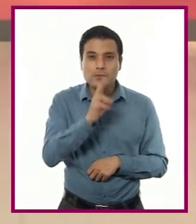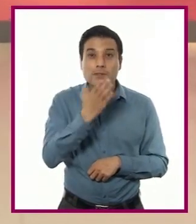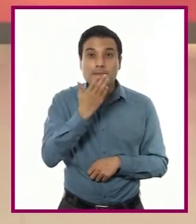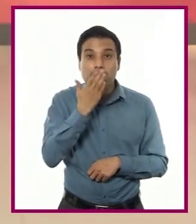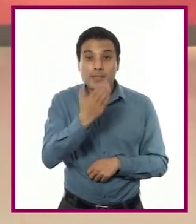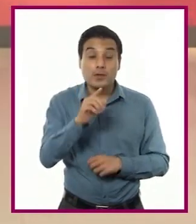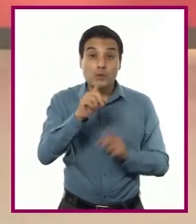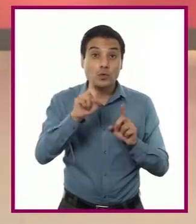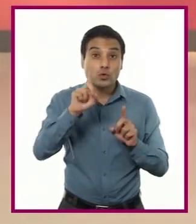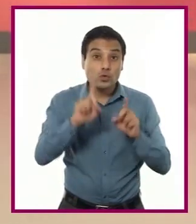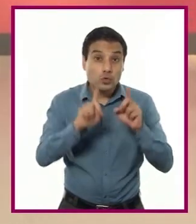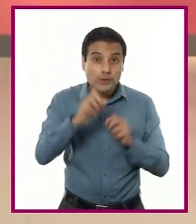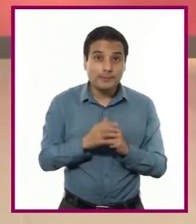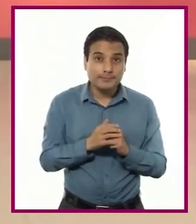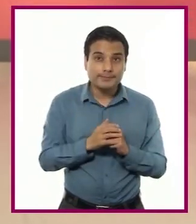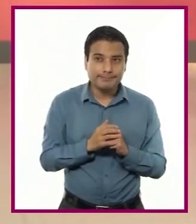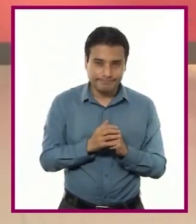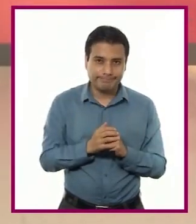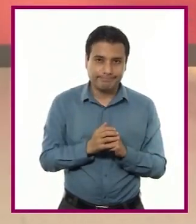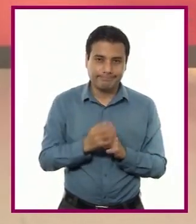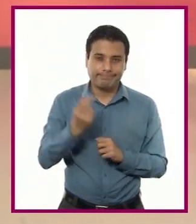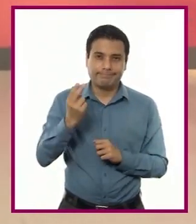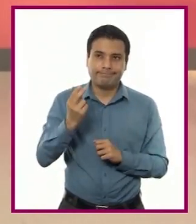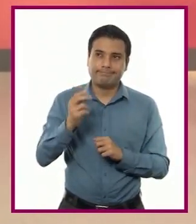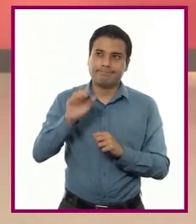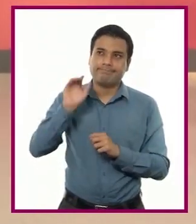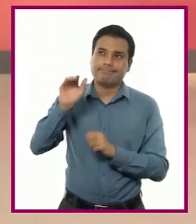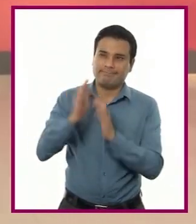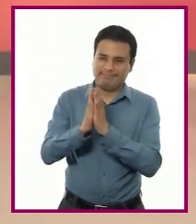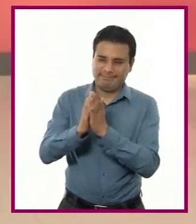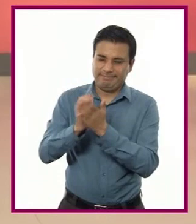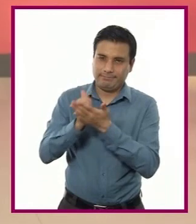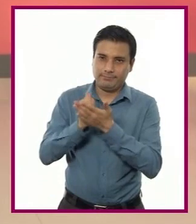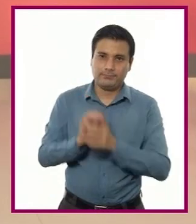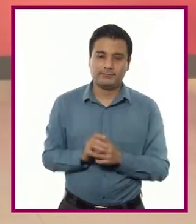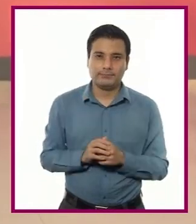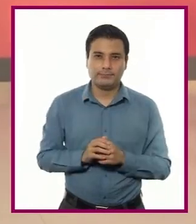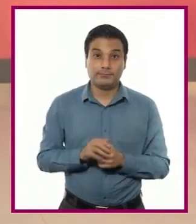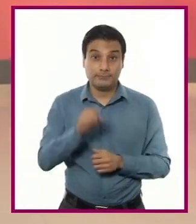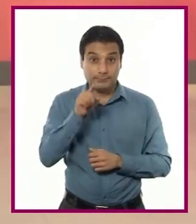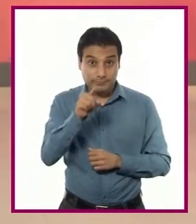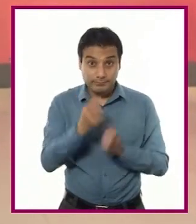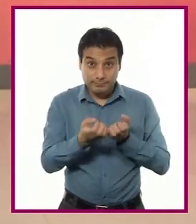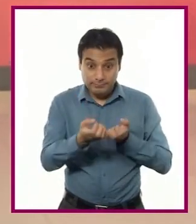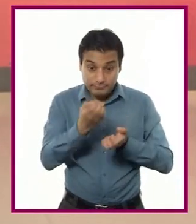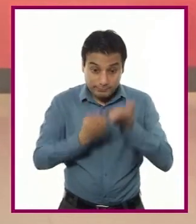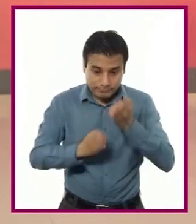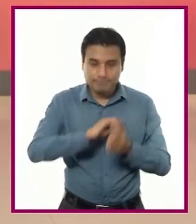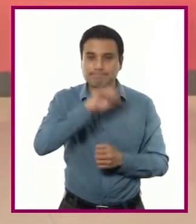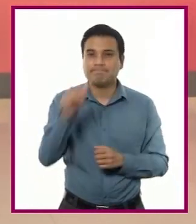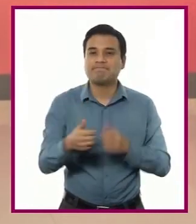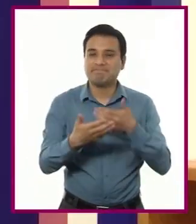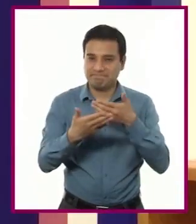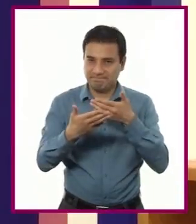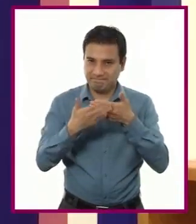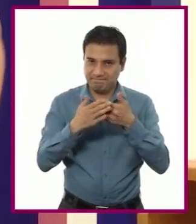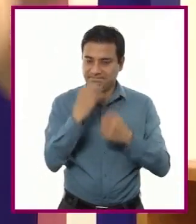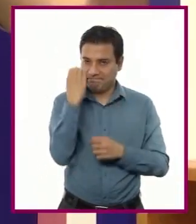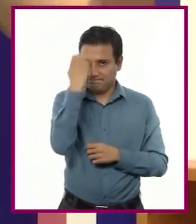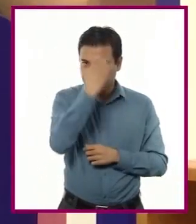alguna duda, busquen el apoyo necesario. Hacerlo hará la diferencia ante el reto que tendrán muy